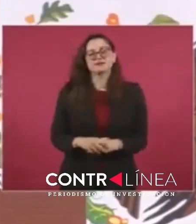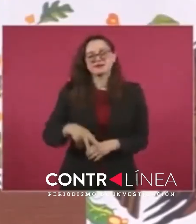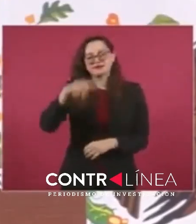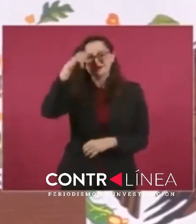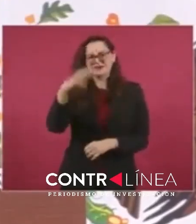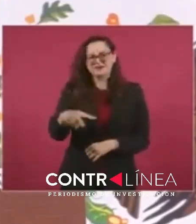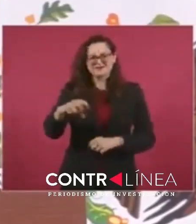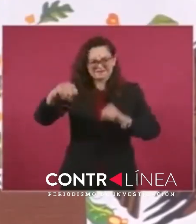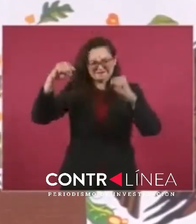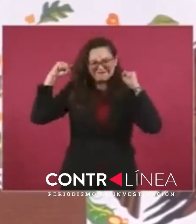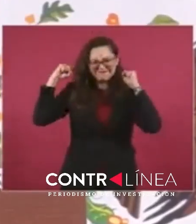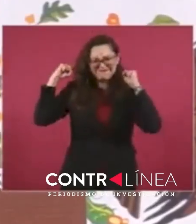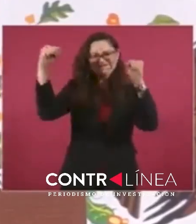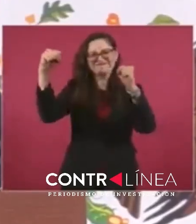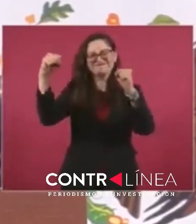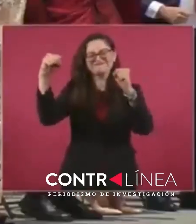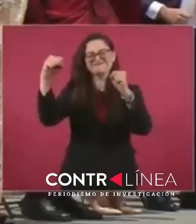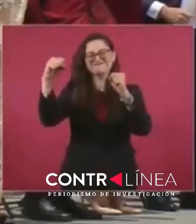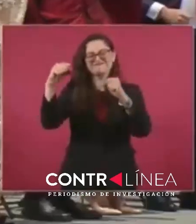¡Viva México!